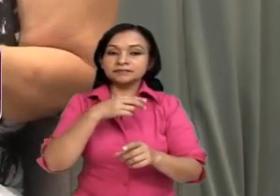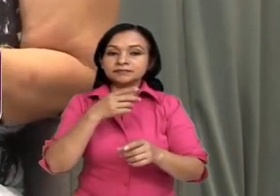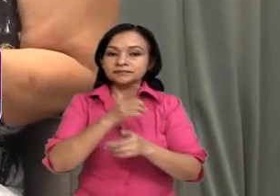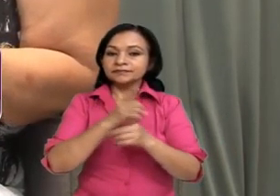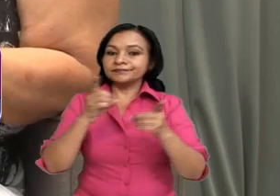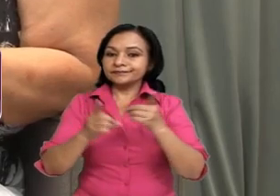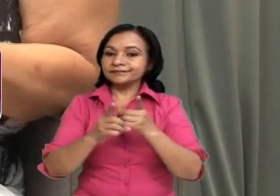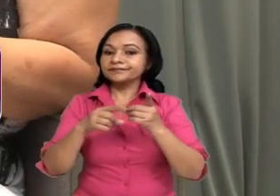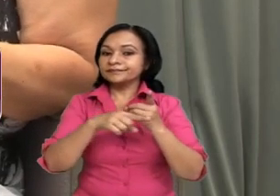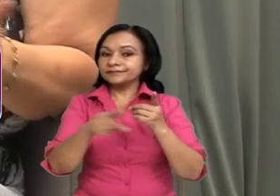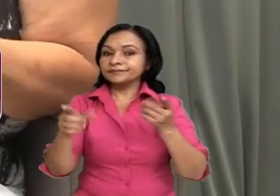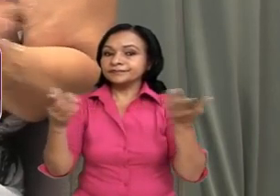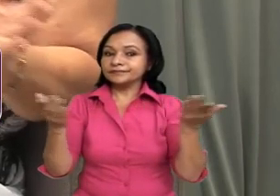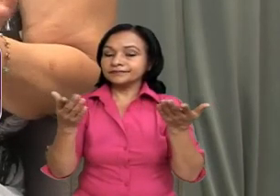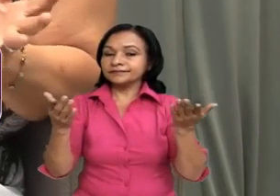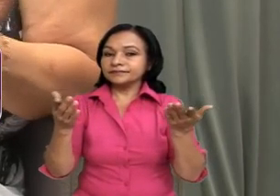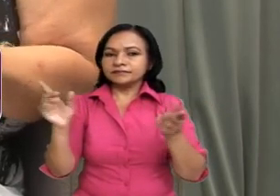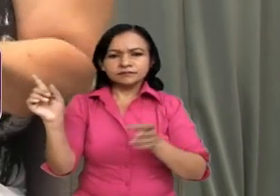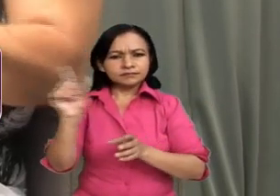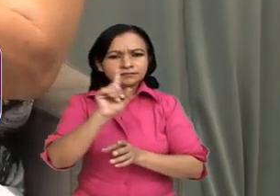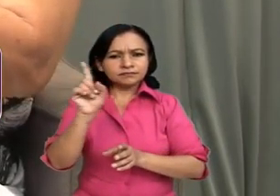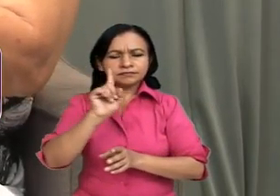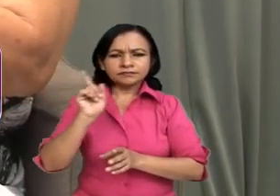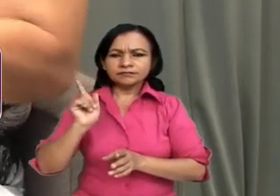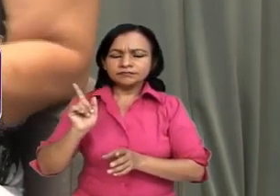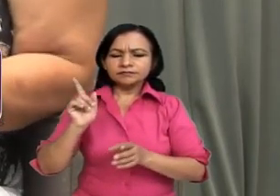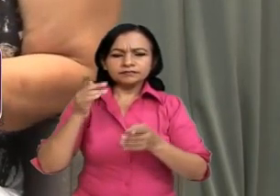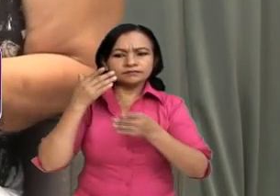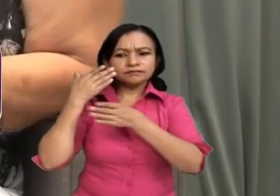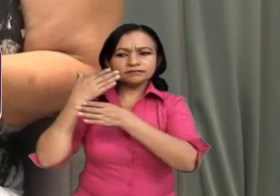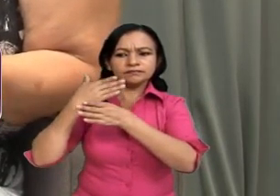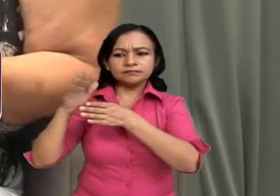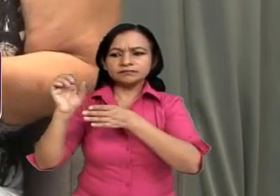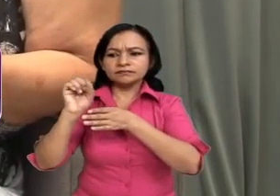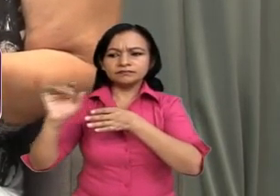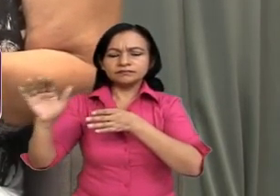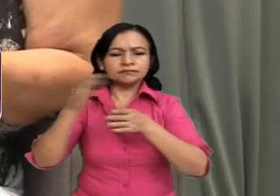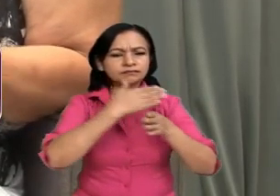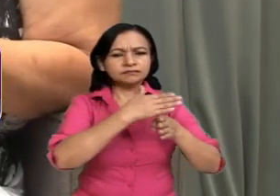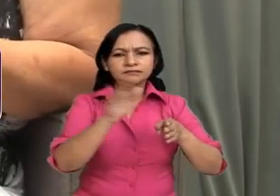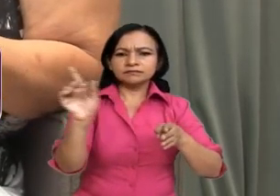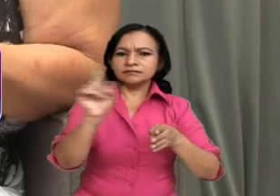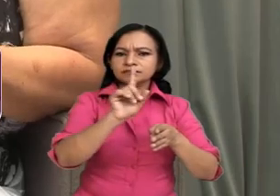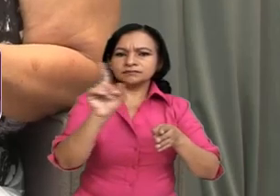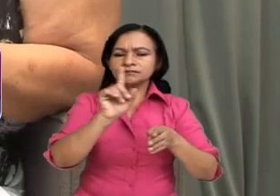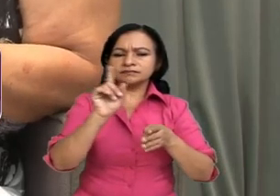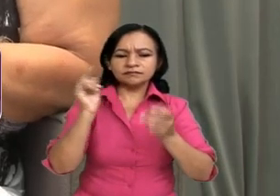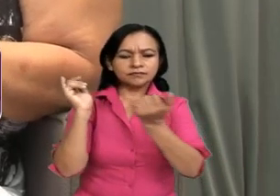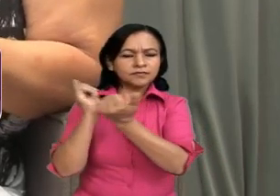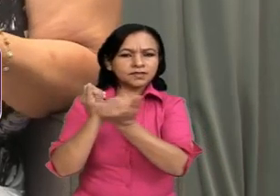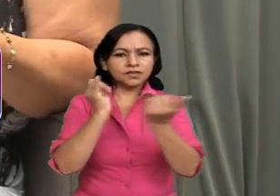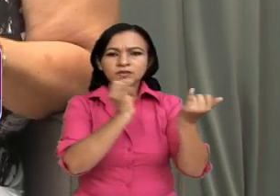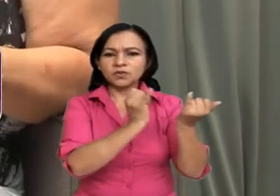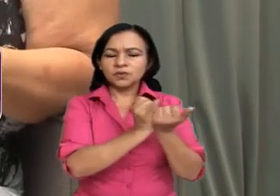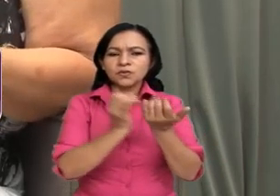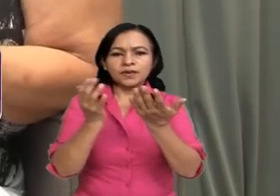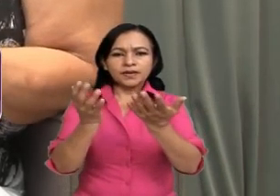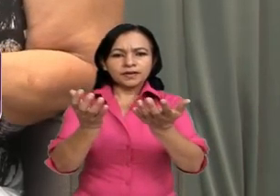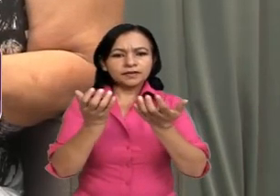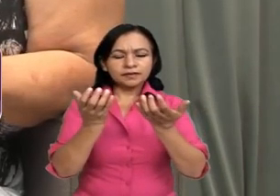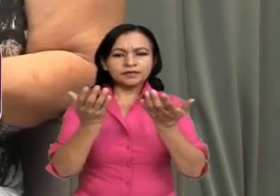conciencia de que no existe ninguna división social entre nosotros, que somos iguales, que debemos de